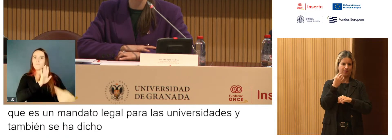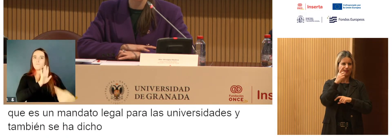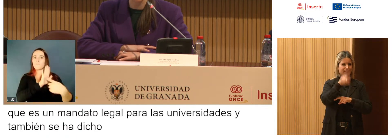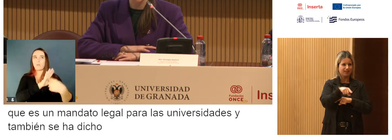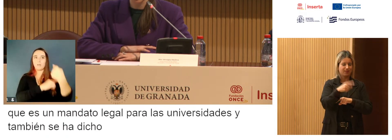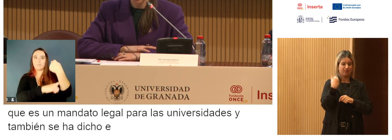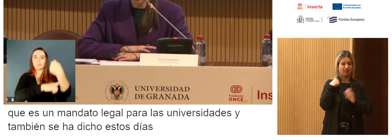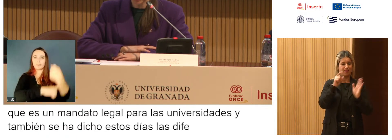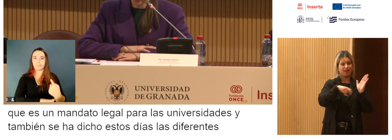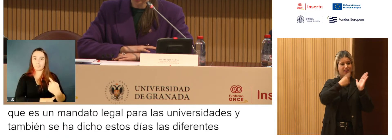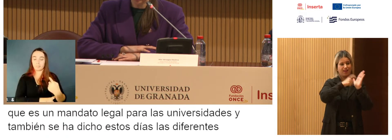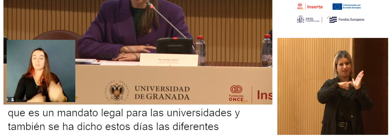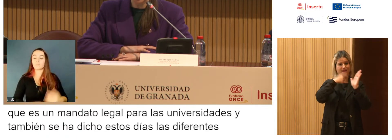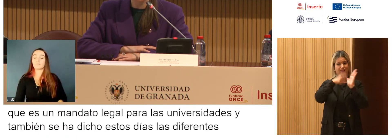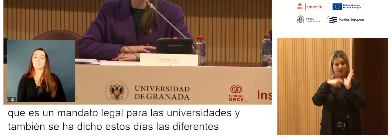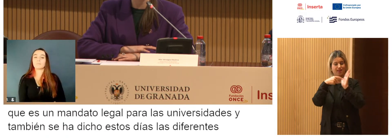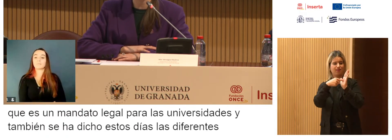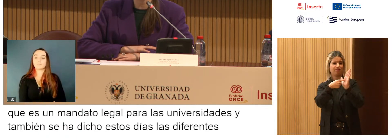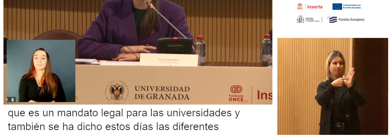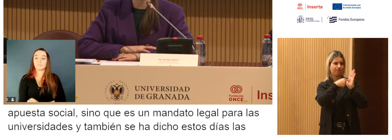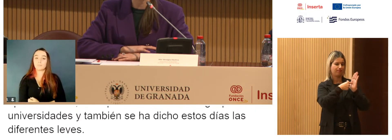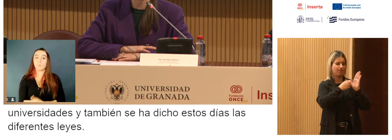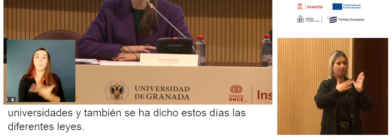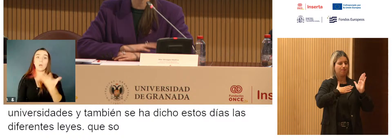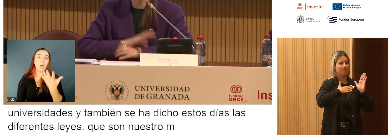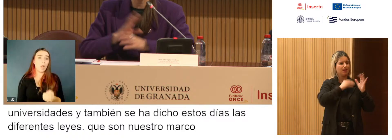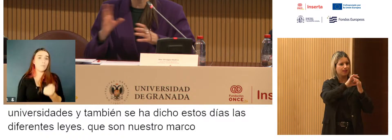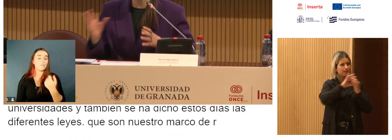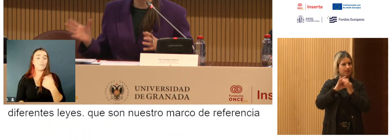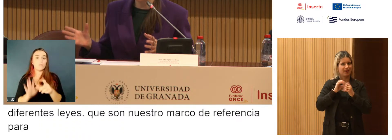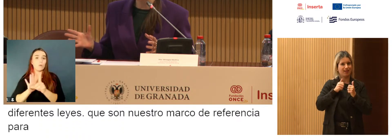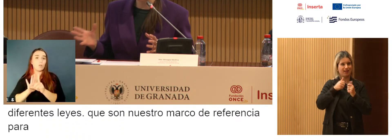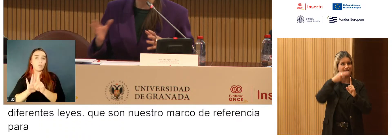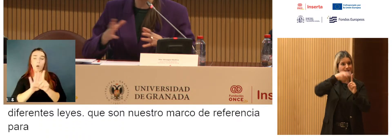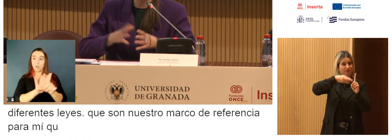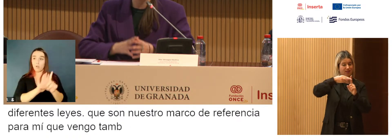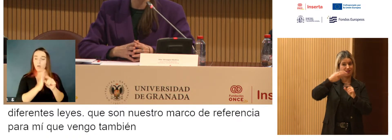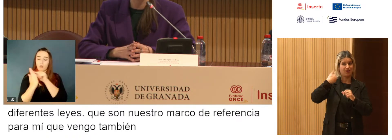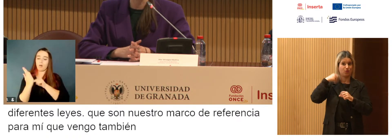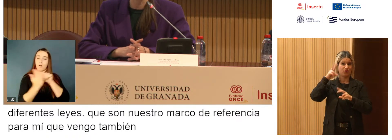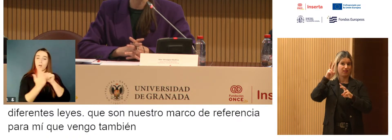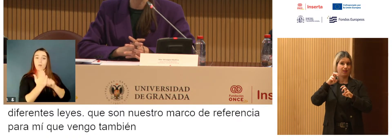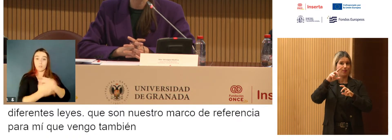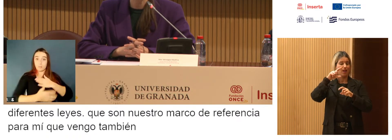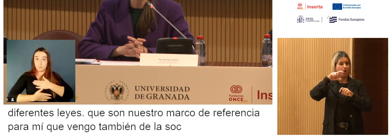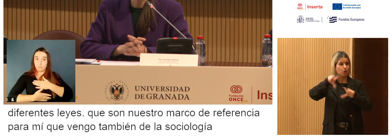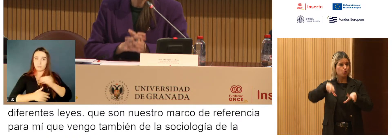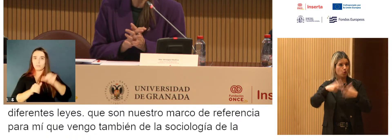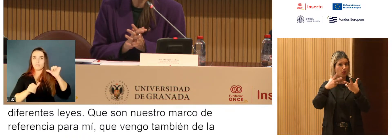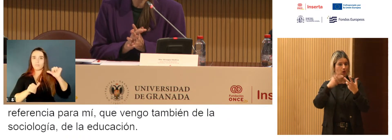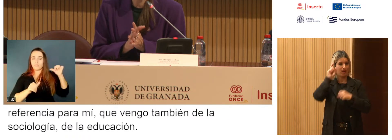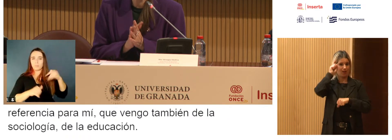diferentes leyes que son nuestro marco de referencia. Para mí, que vengo también de la sociología de la educación,